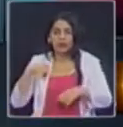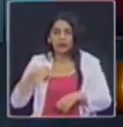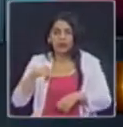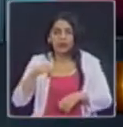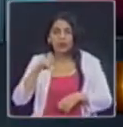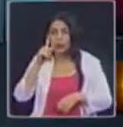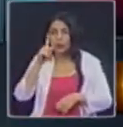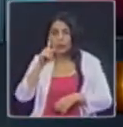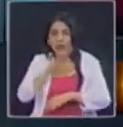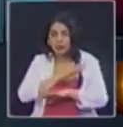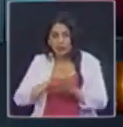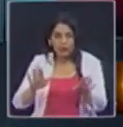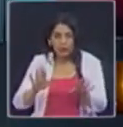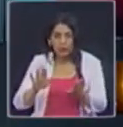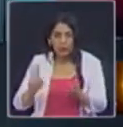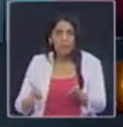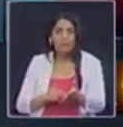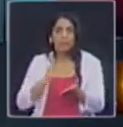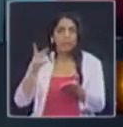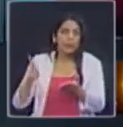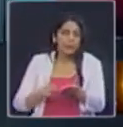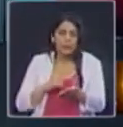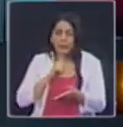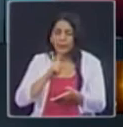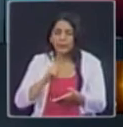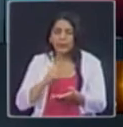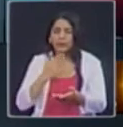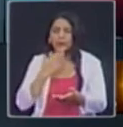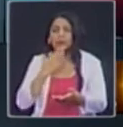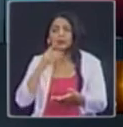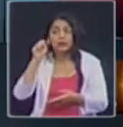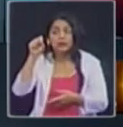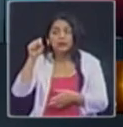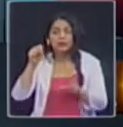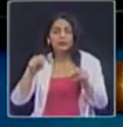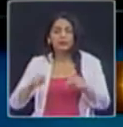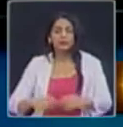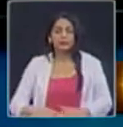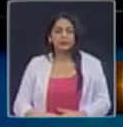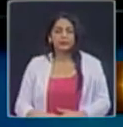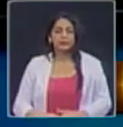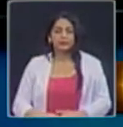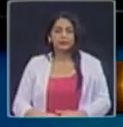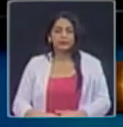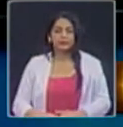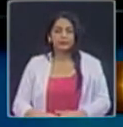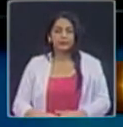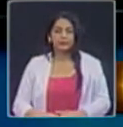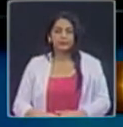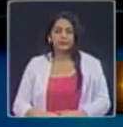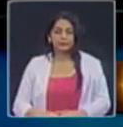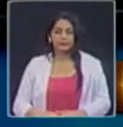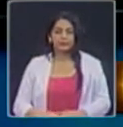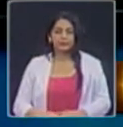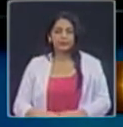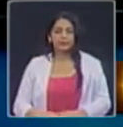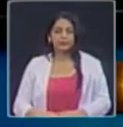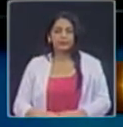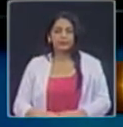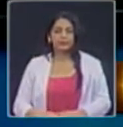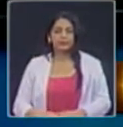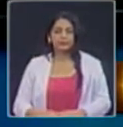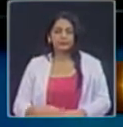cosas pero básicamente cesó la lectura y entonces autonómicas que efectivamente me parece un acierto del presidente moreno